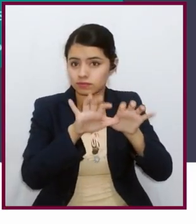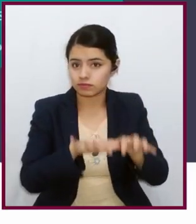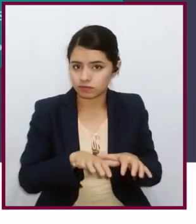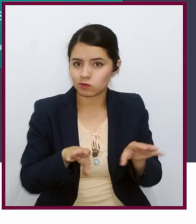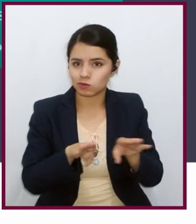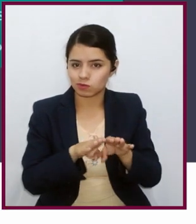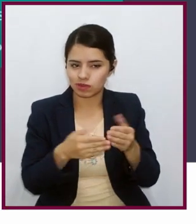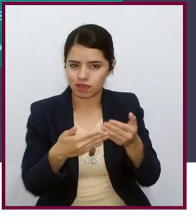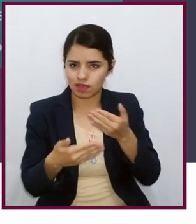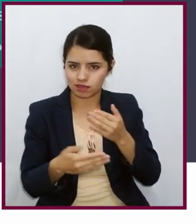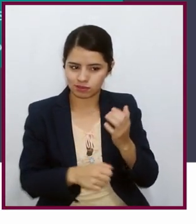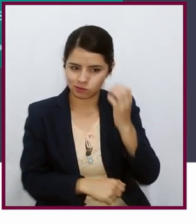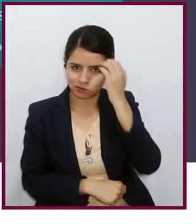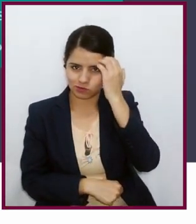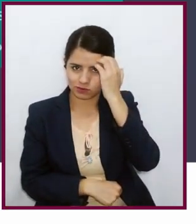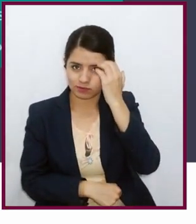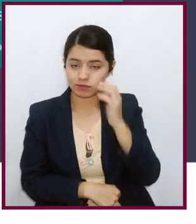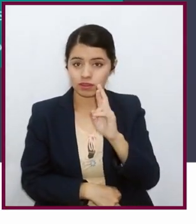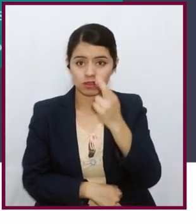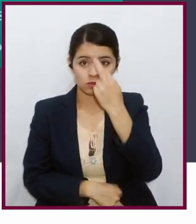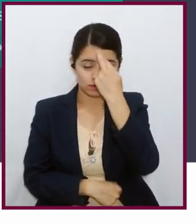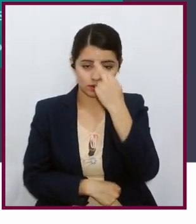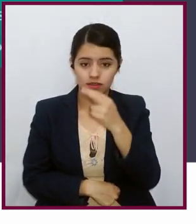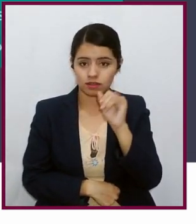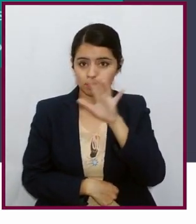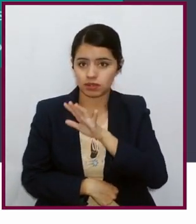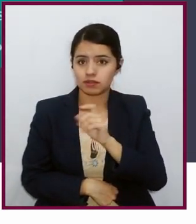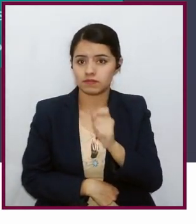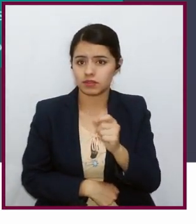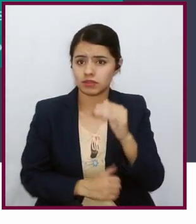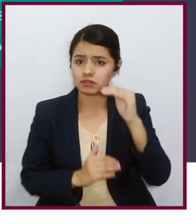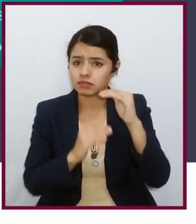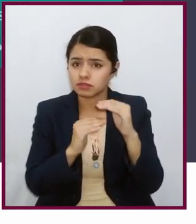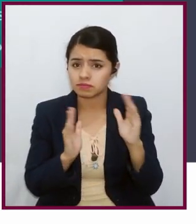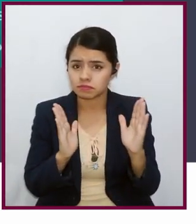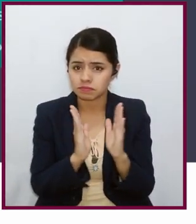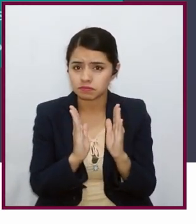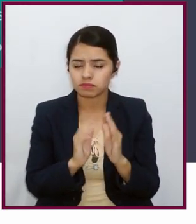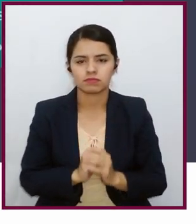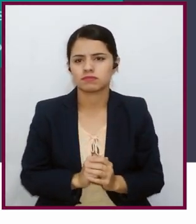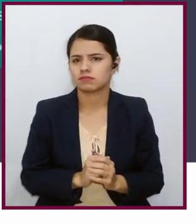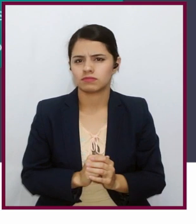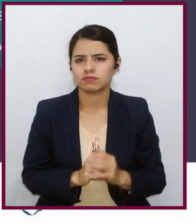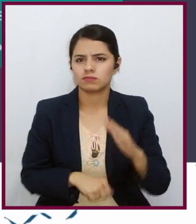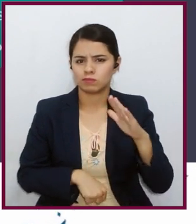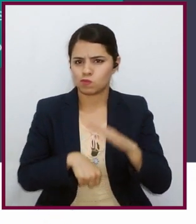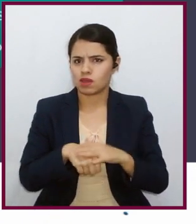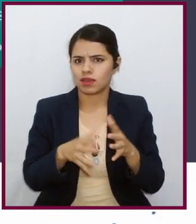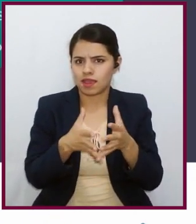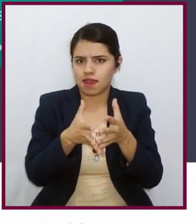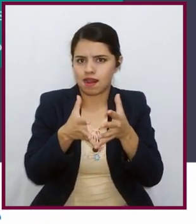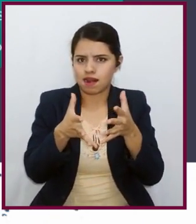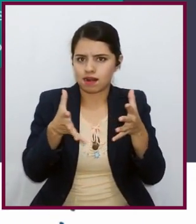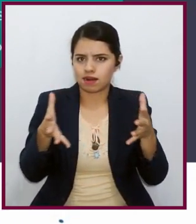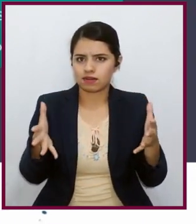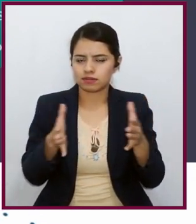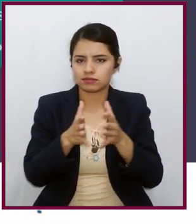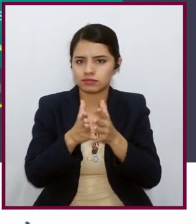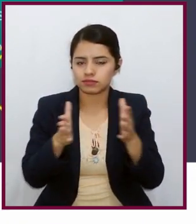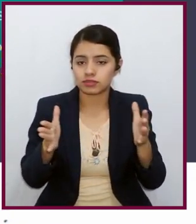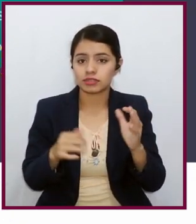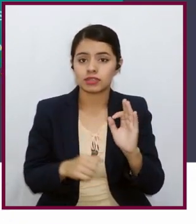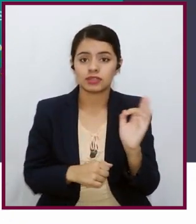de manera tal que los elementos o las palabras claves que vamos a utilizar sean de un general a un particular. Tenemos